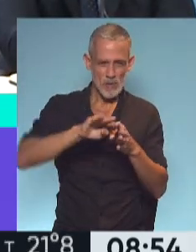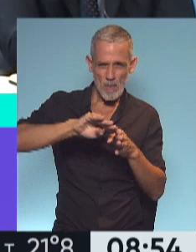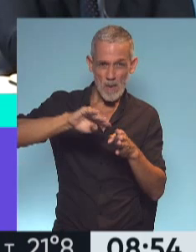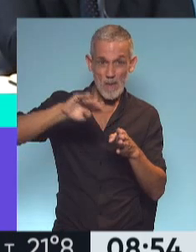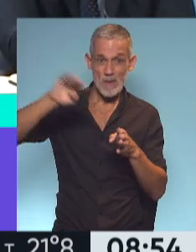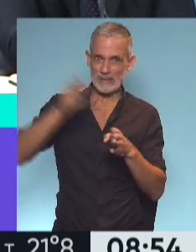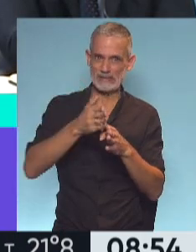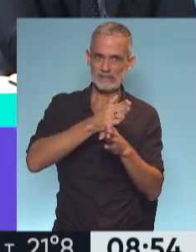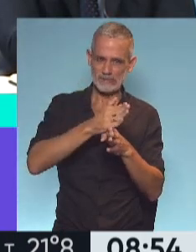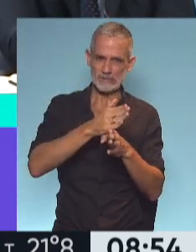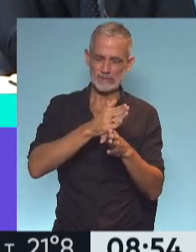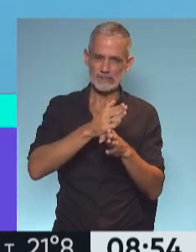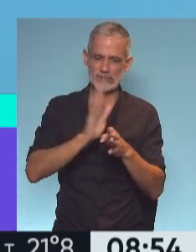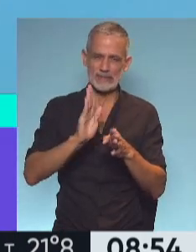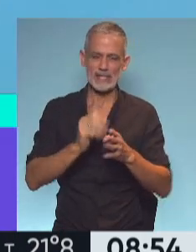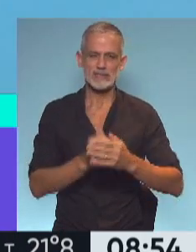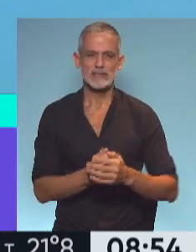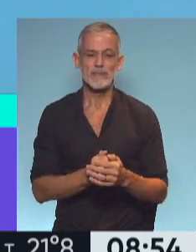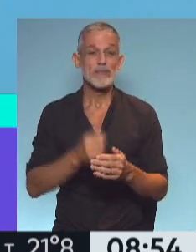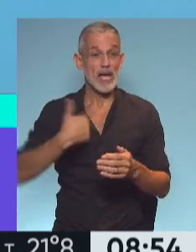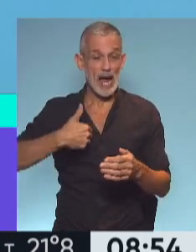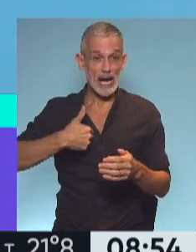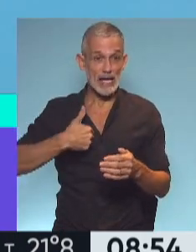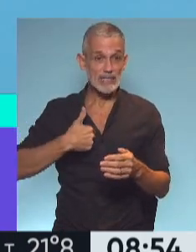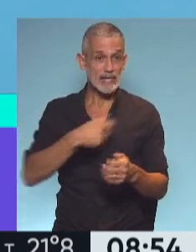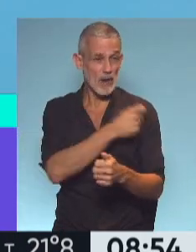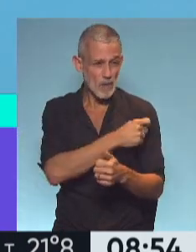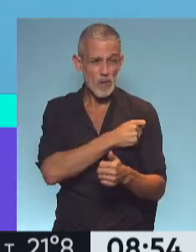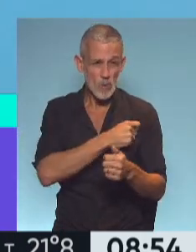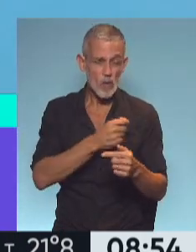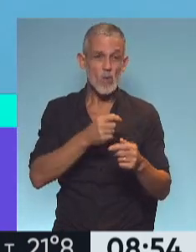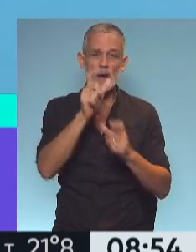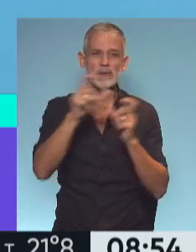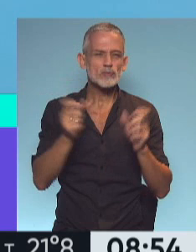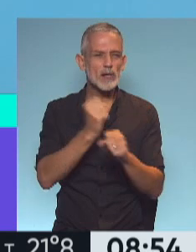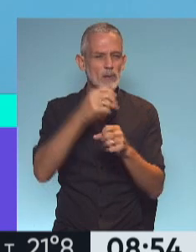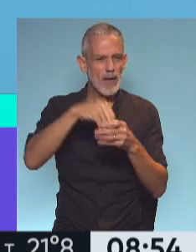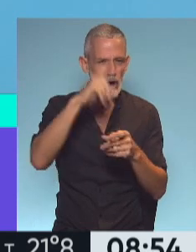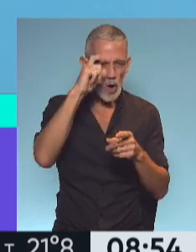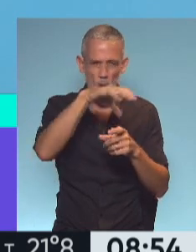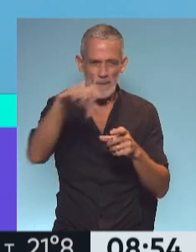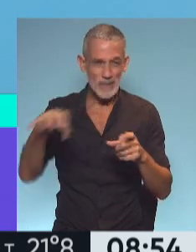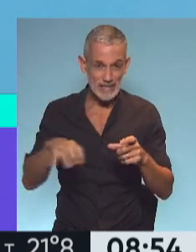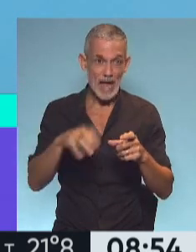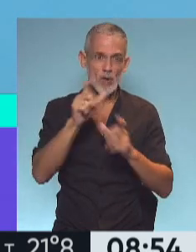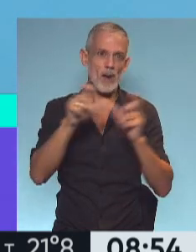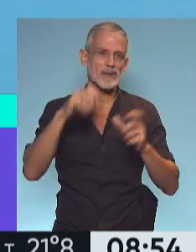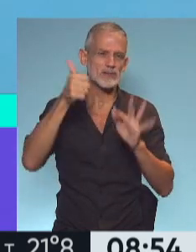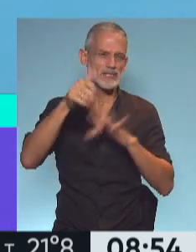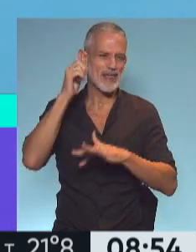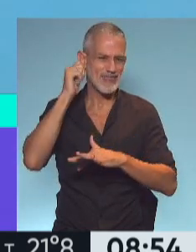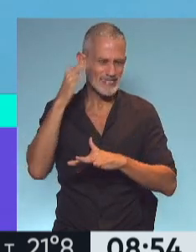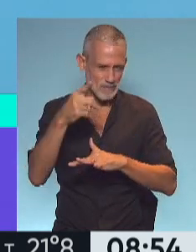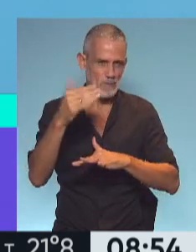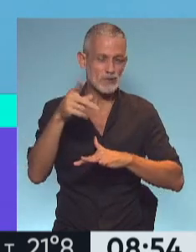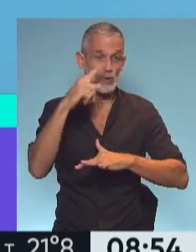este instalamiento de la segunda ola. Argentina está vacunando a su personal de salud y a los grupos de riesgo en esa ventana